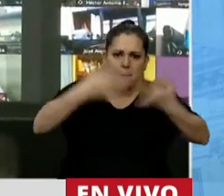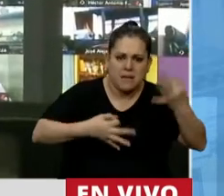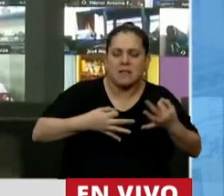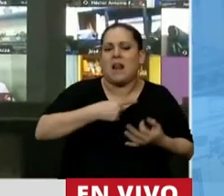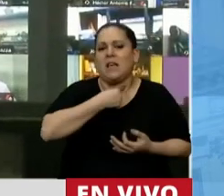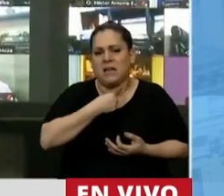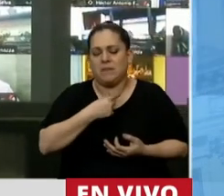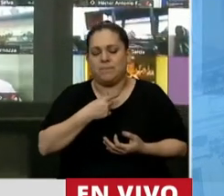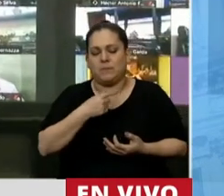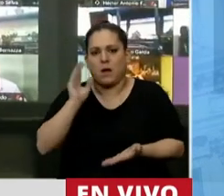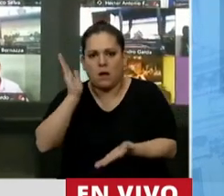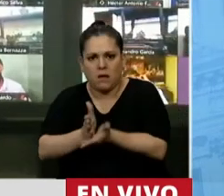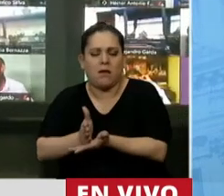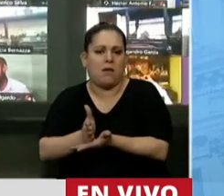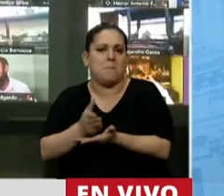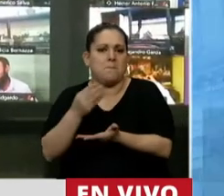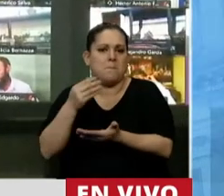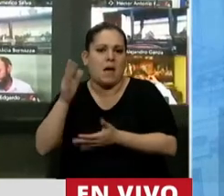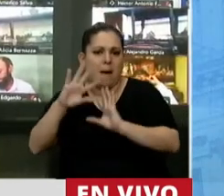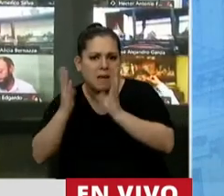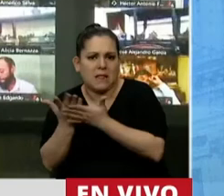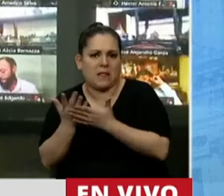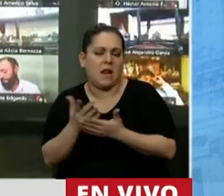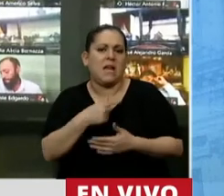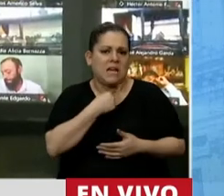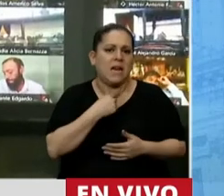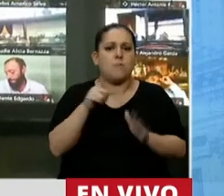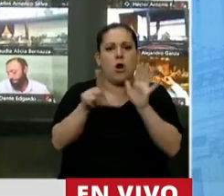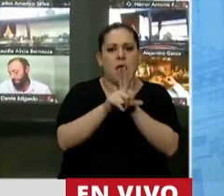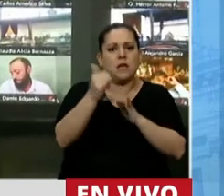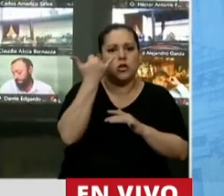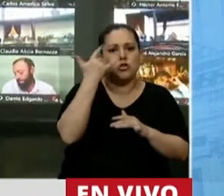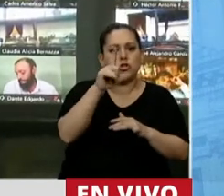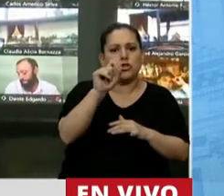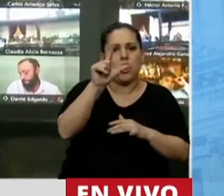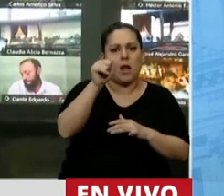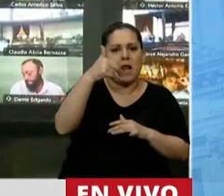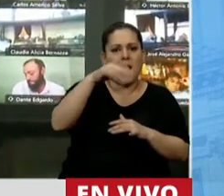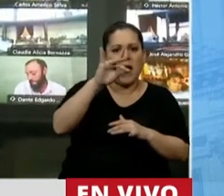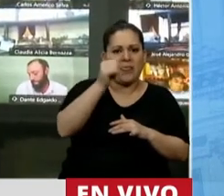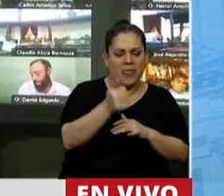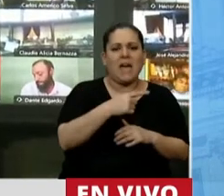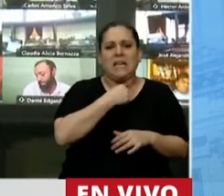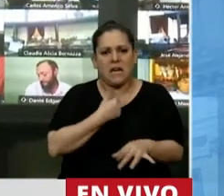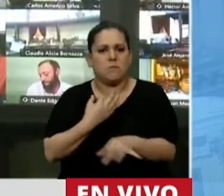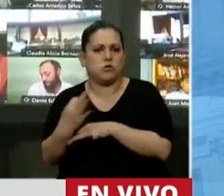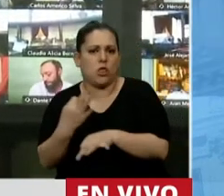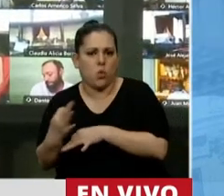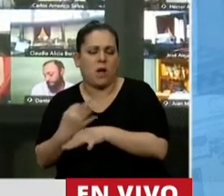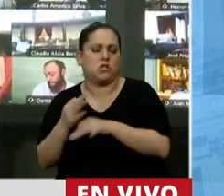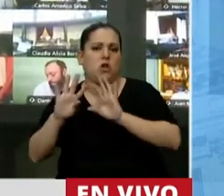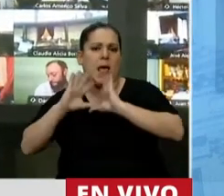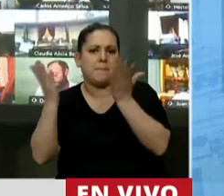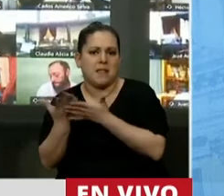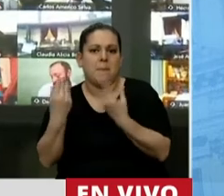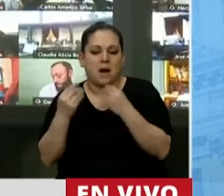actualizadas, queremos ley Yolanda para que nunca más cometamos los errores que hoy estamos por cometer. Queremos educación ambiental para que las nuevas generaciones